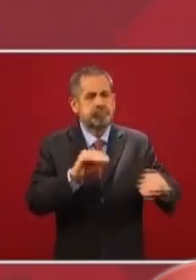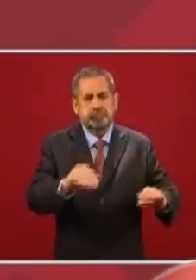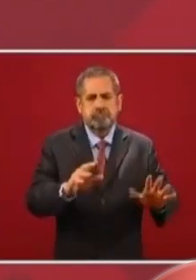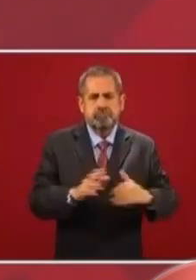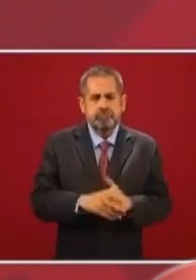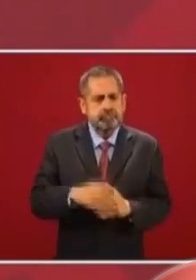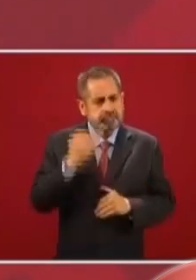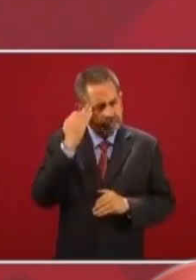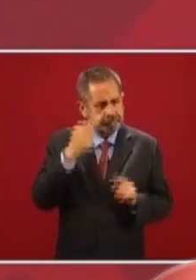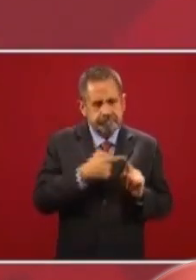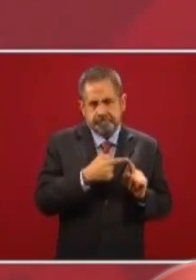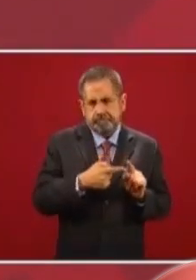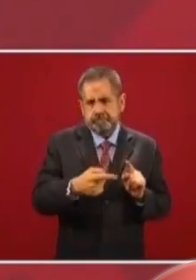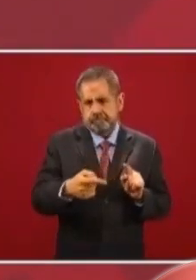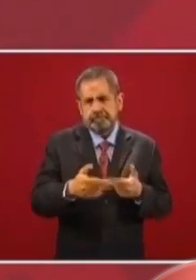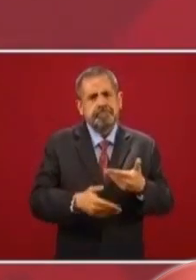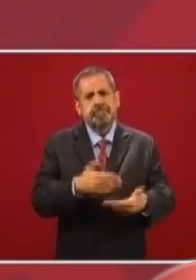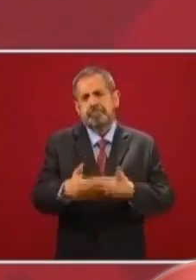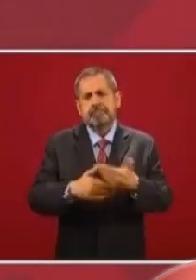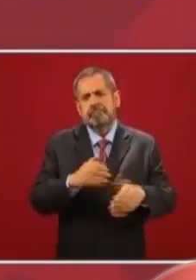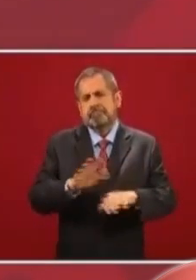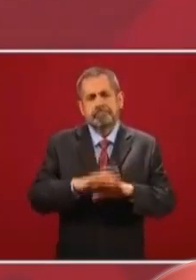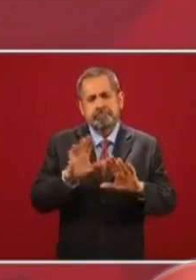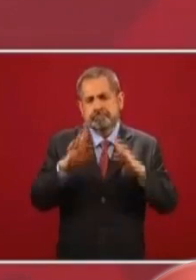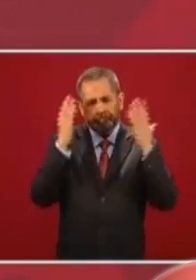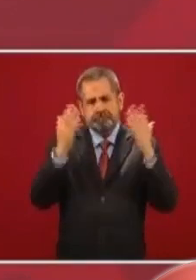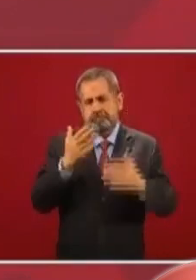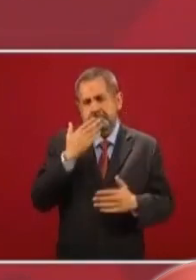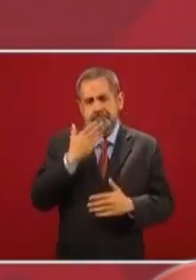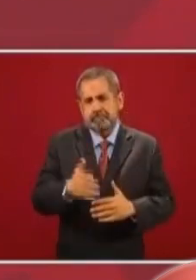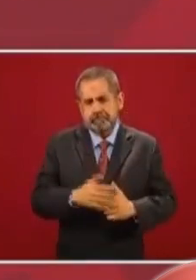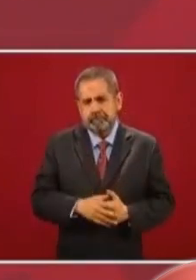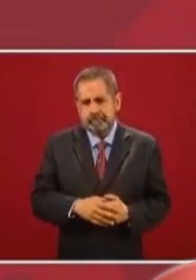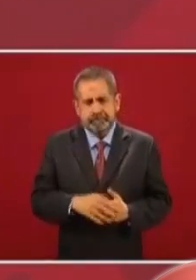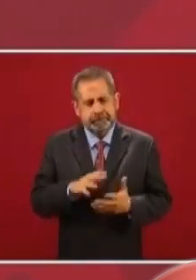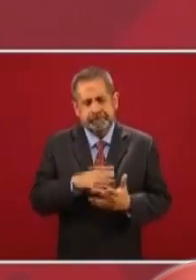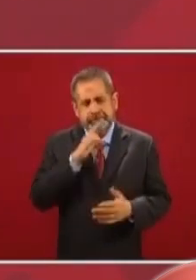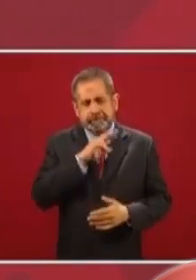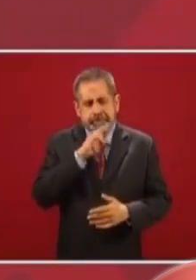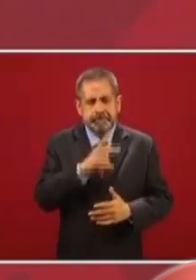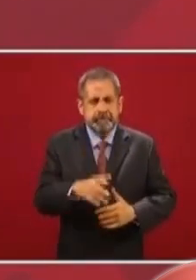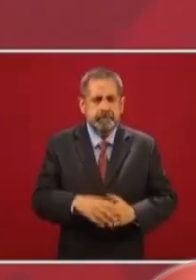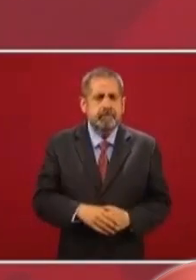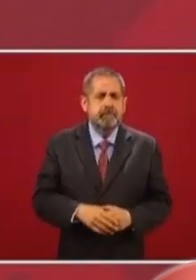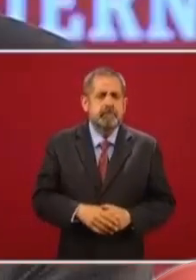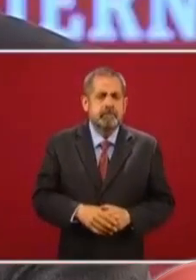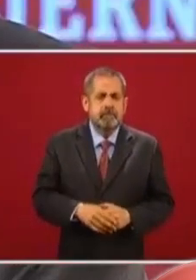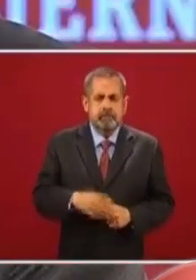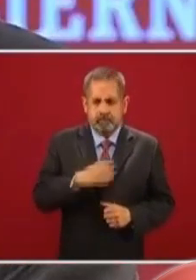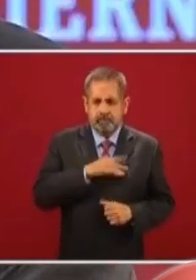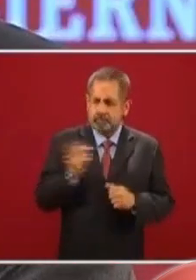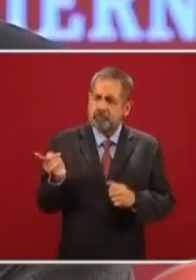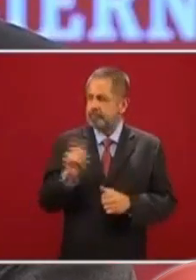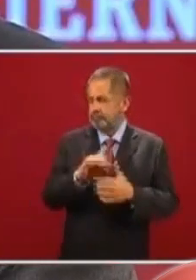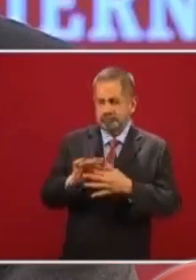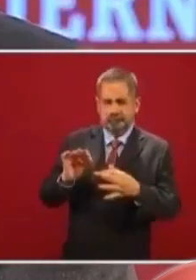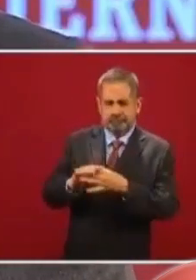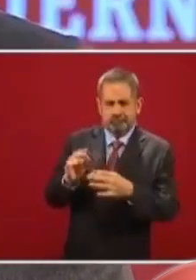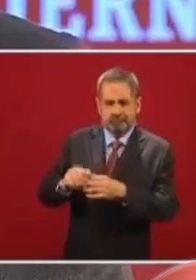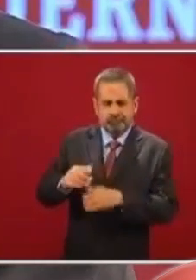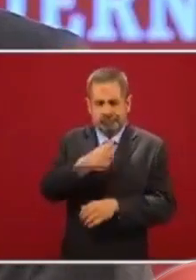transcurriendo el tiempo, ya el avance es mayor. Pero a ver que se los explique